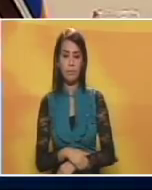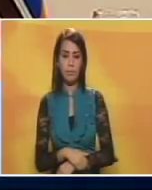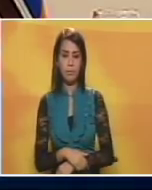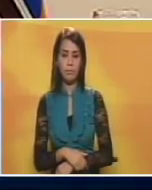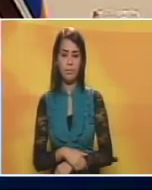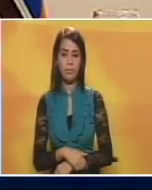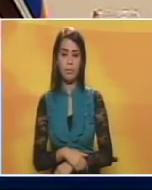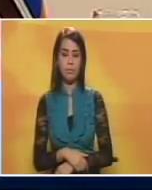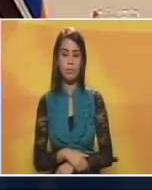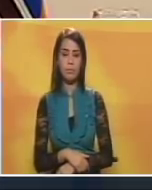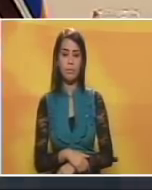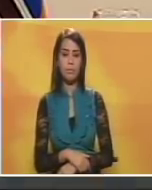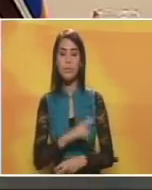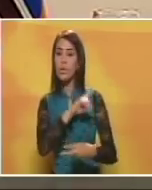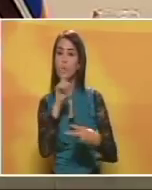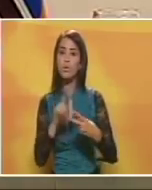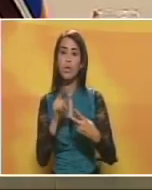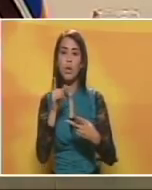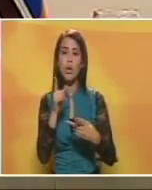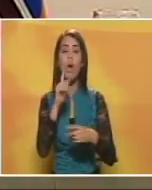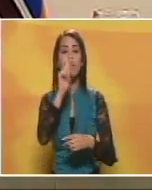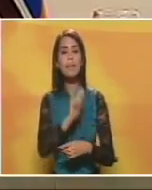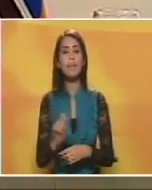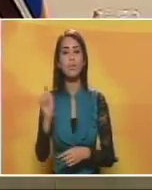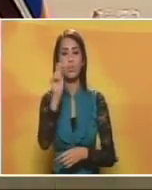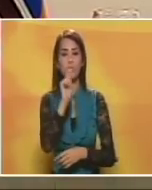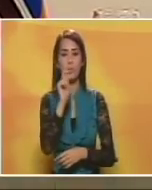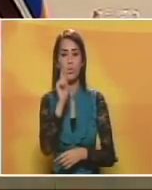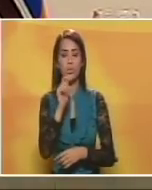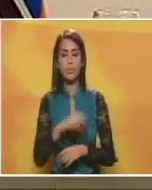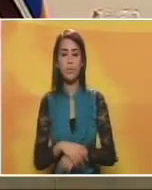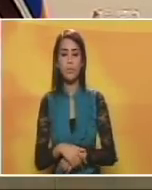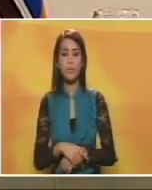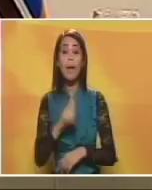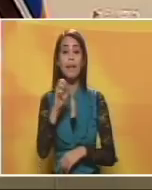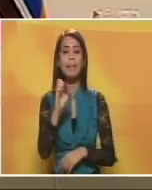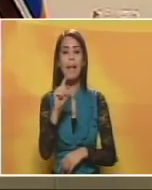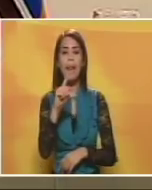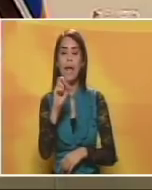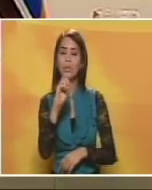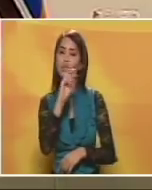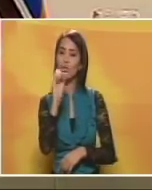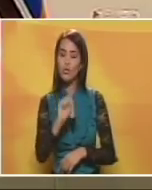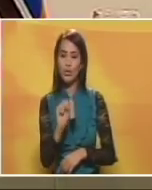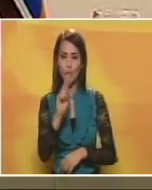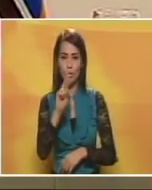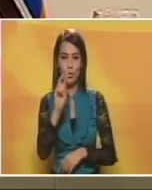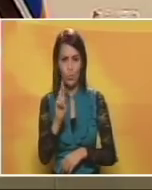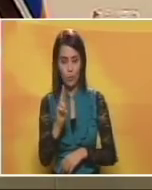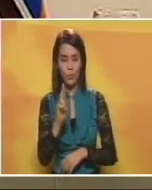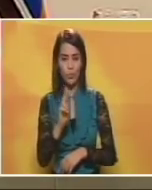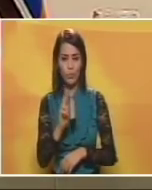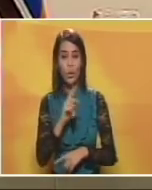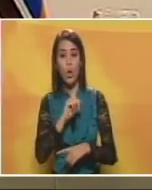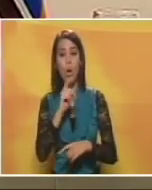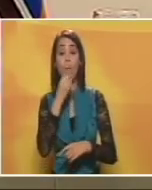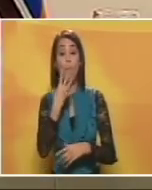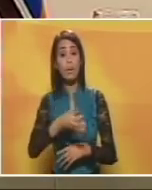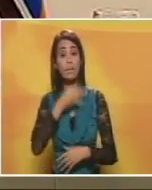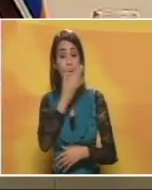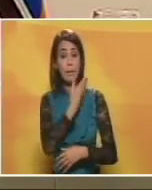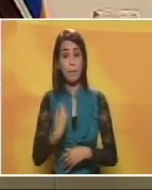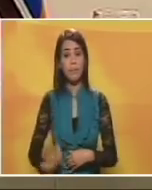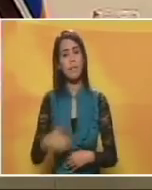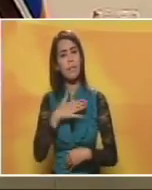Esther Llanes, Telesur. Buenas tardes, presidenta. Quería preguntarle por el tema de